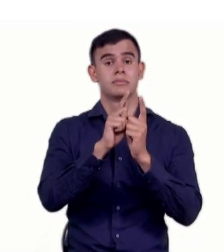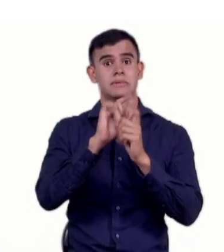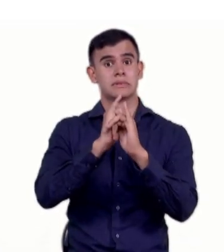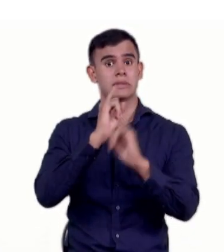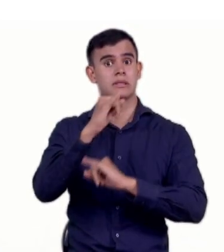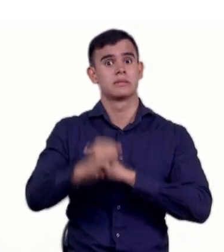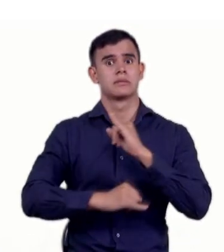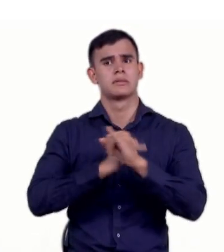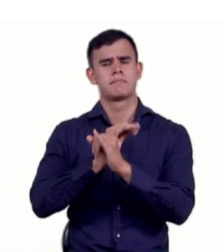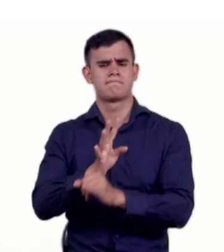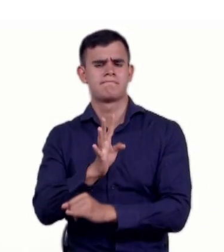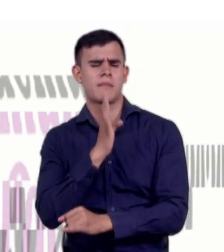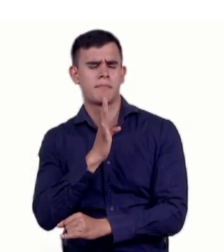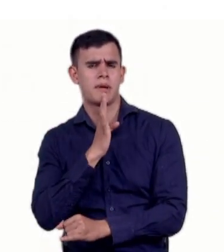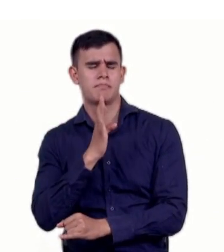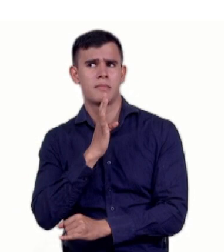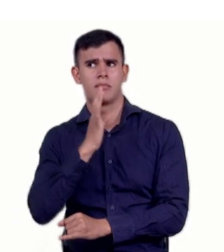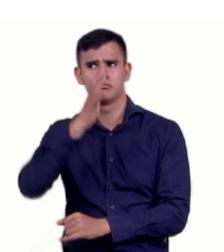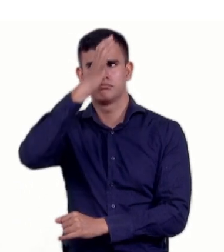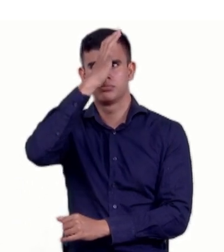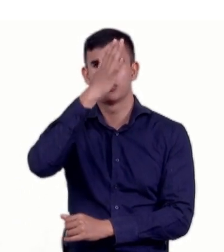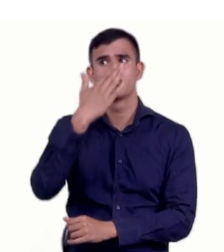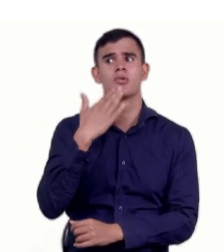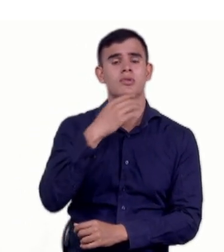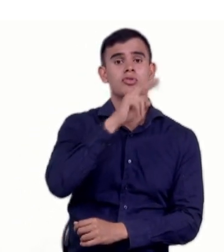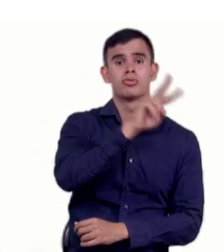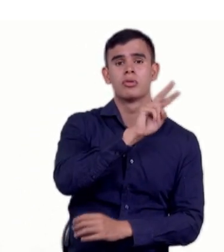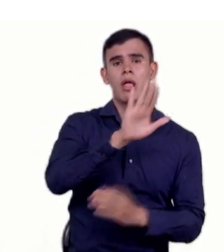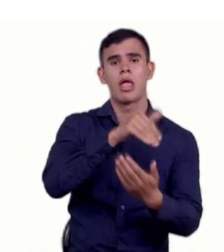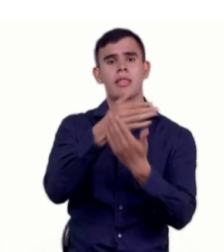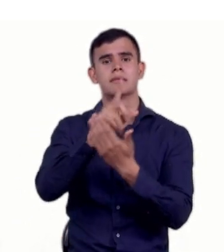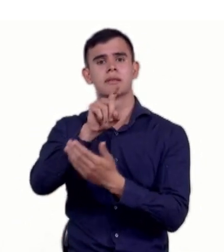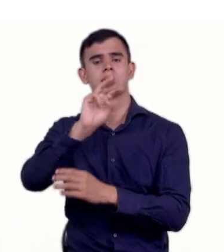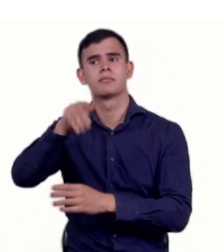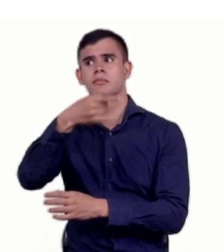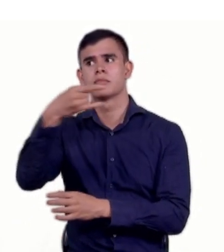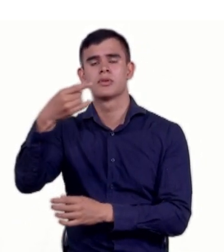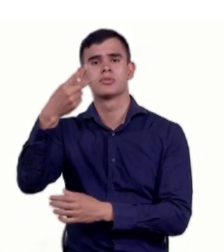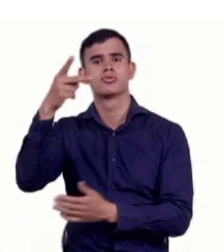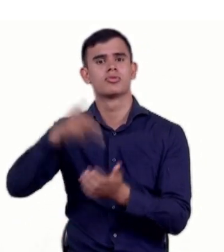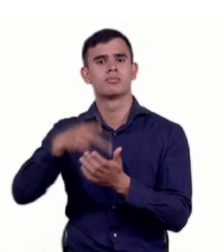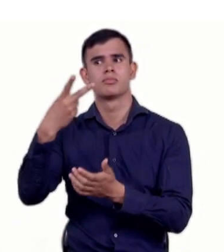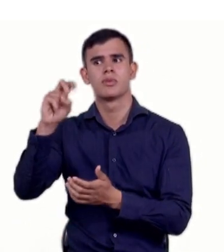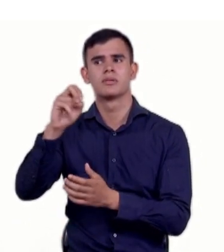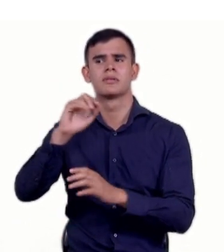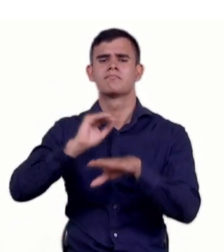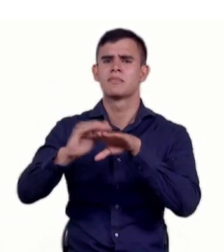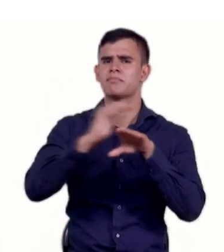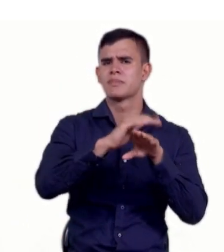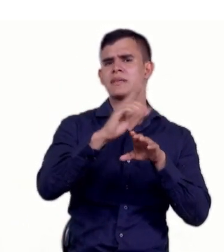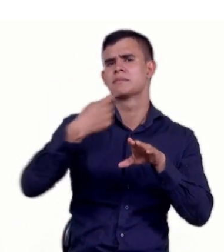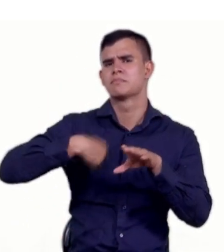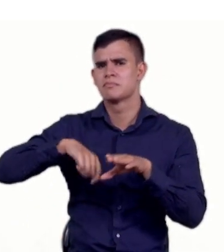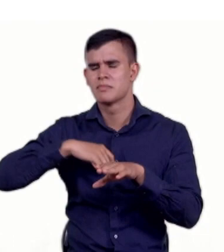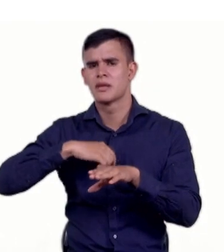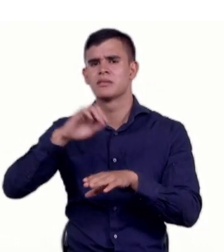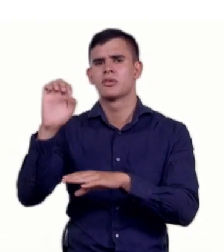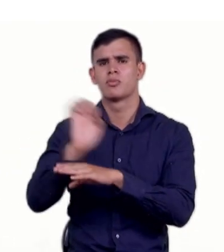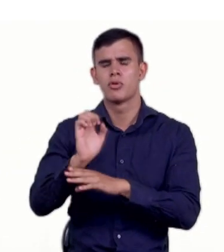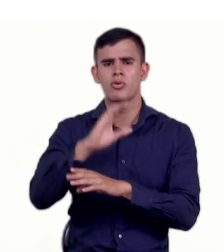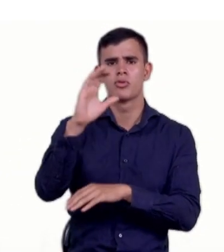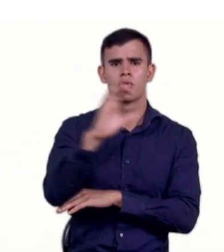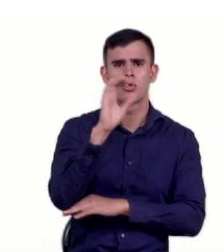Encuentro Internacional de Narradoras Orales. Ellas cuentan del 2 al 6 de marzo del 2020. Países invitados: Argentina,